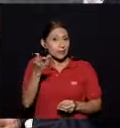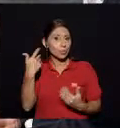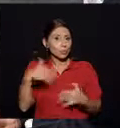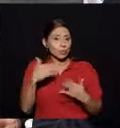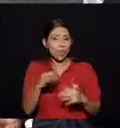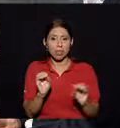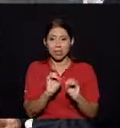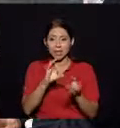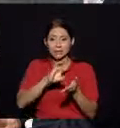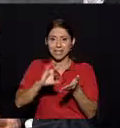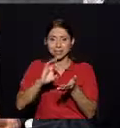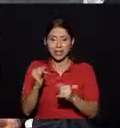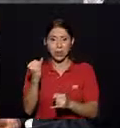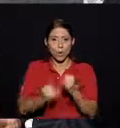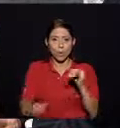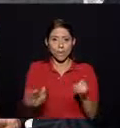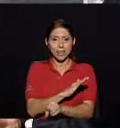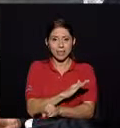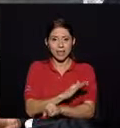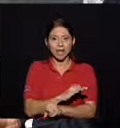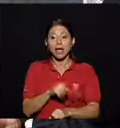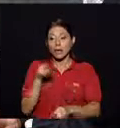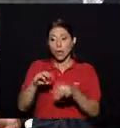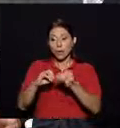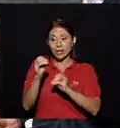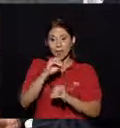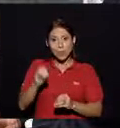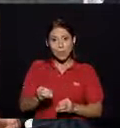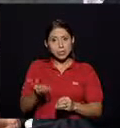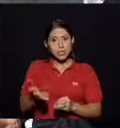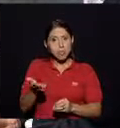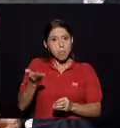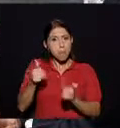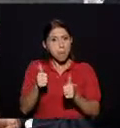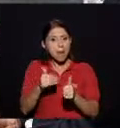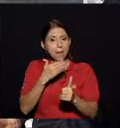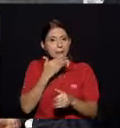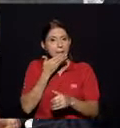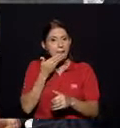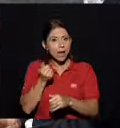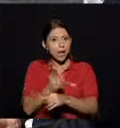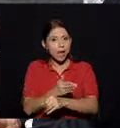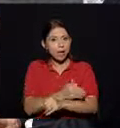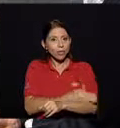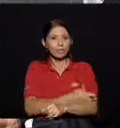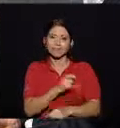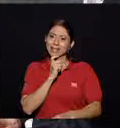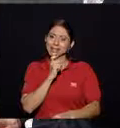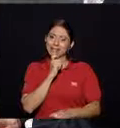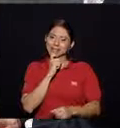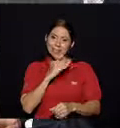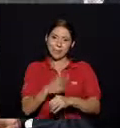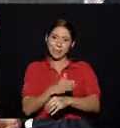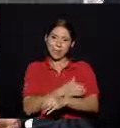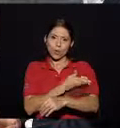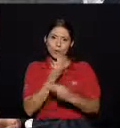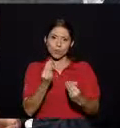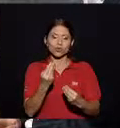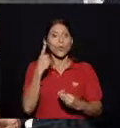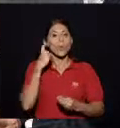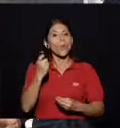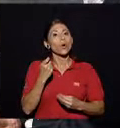tiene secundaria completa. Y aunque ese promedio ha mejorado, va a ser muy difícil que mejore mucho, porque hay un gran grueso de población, como decía